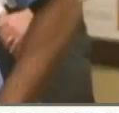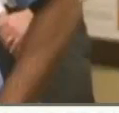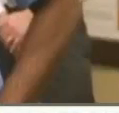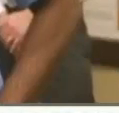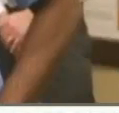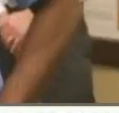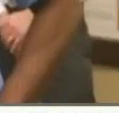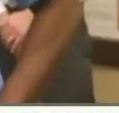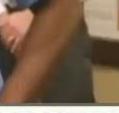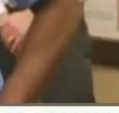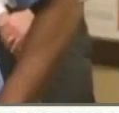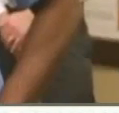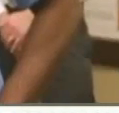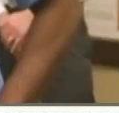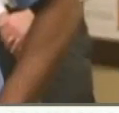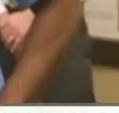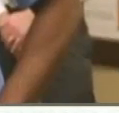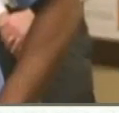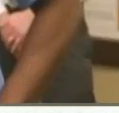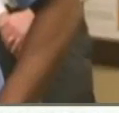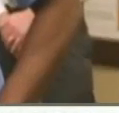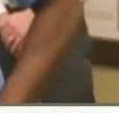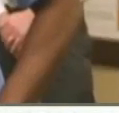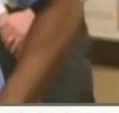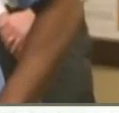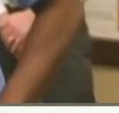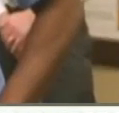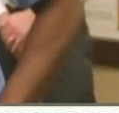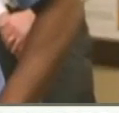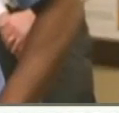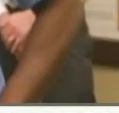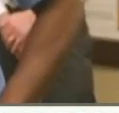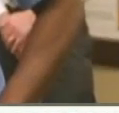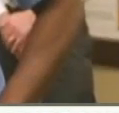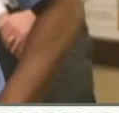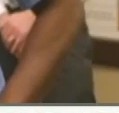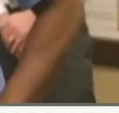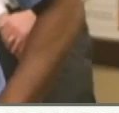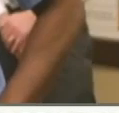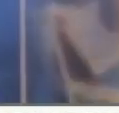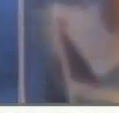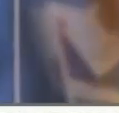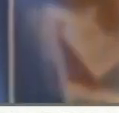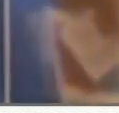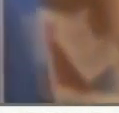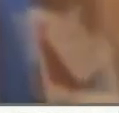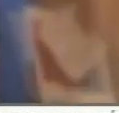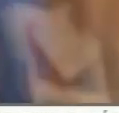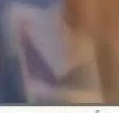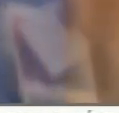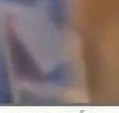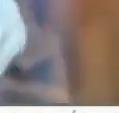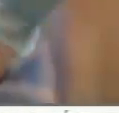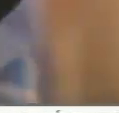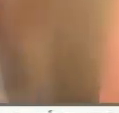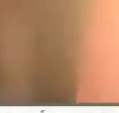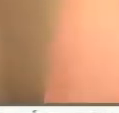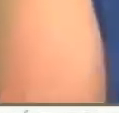aunque muchas son las promesas de vacunación, parece que son más las personas que mueren que las que se